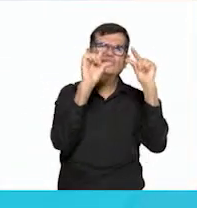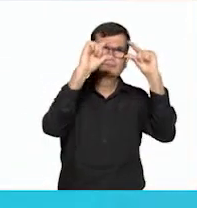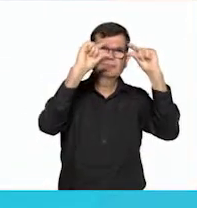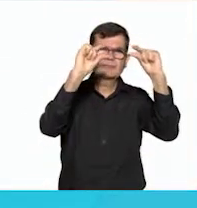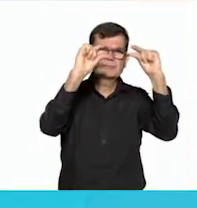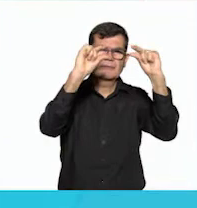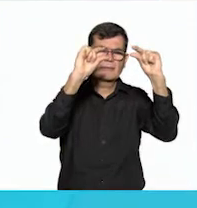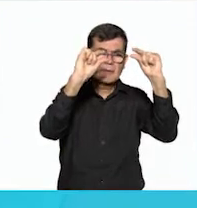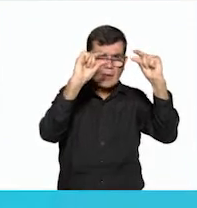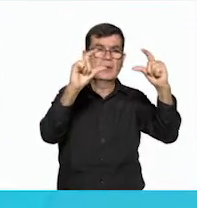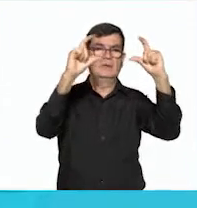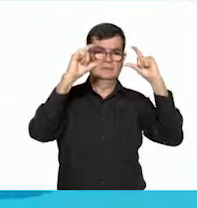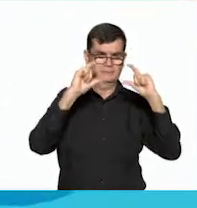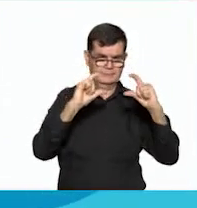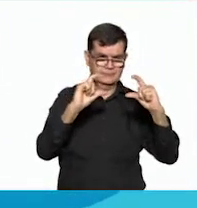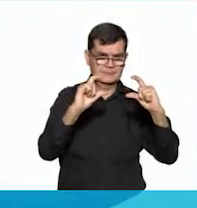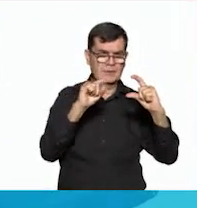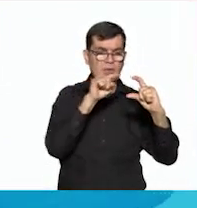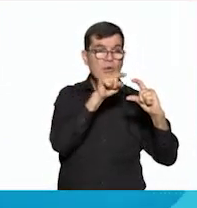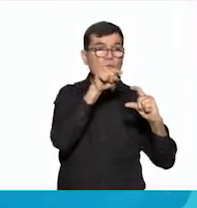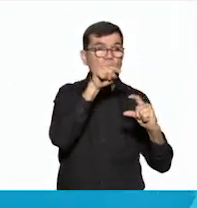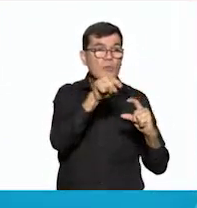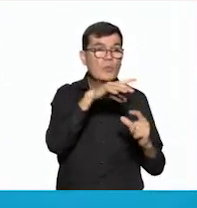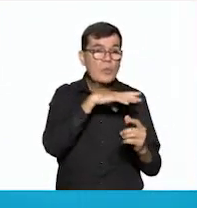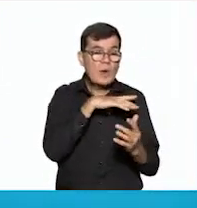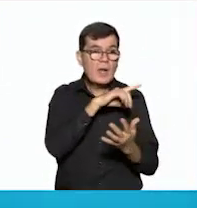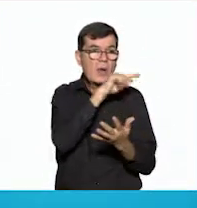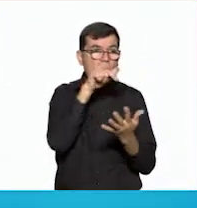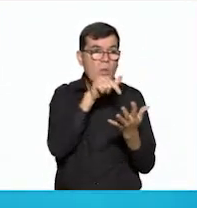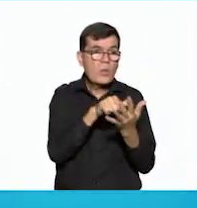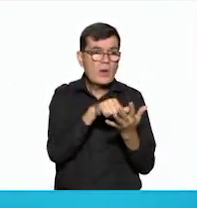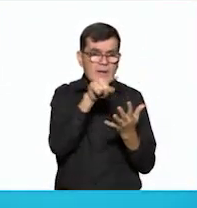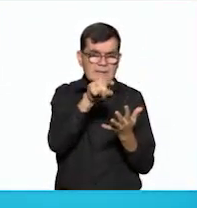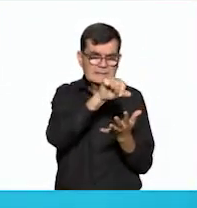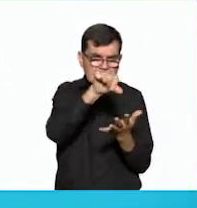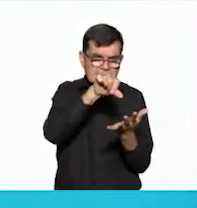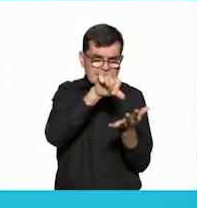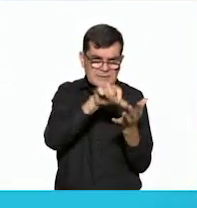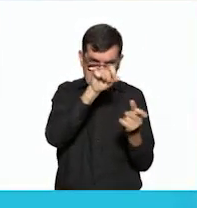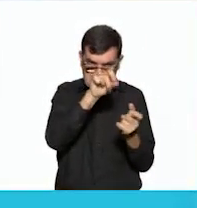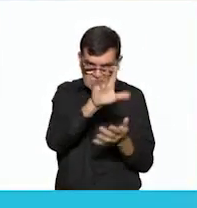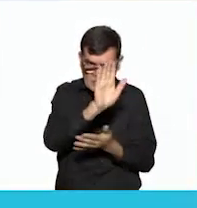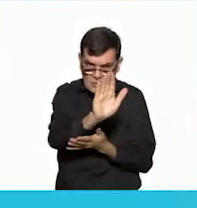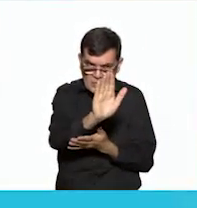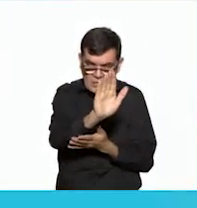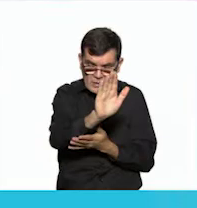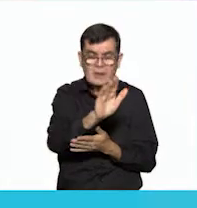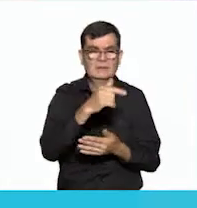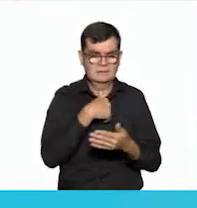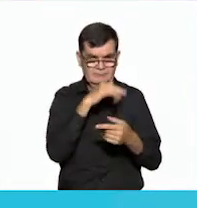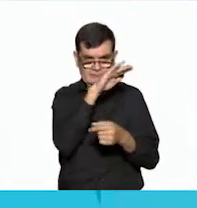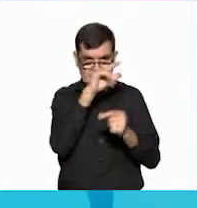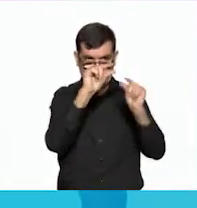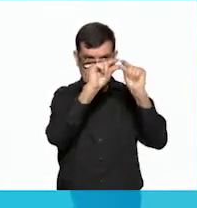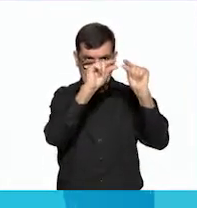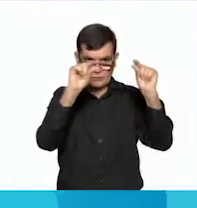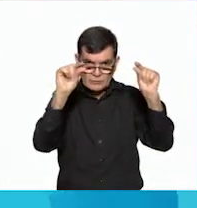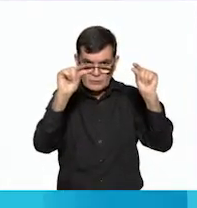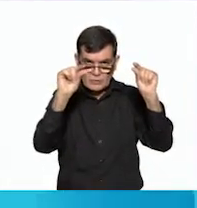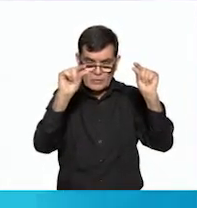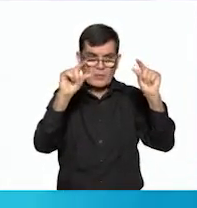ayudas a leer la siguiente estrofa? Donde tú estés, estará el centro. Muy bien. Ya leímos